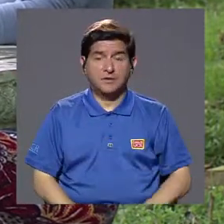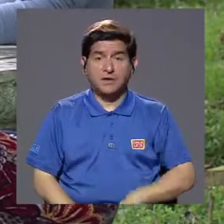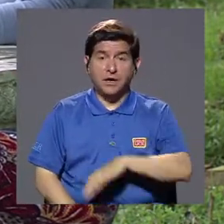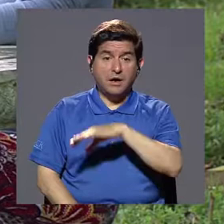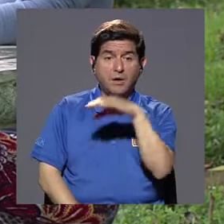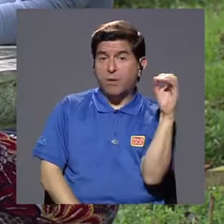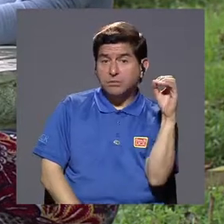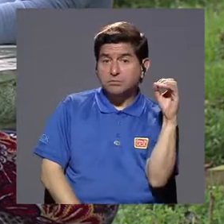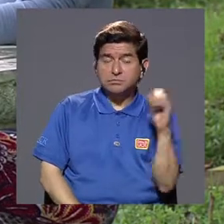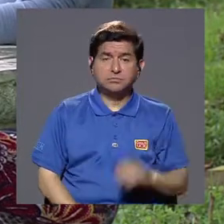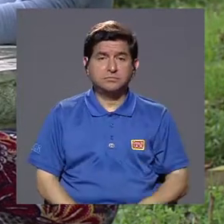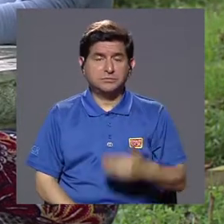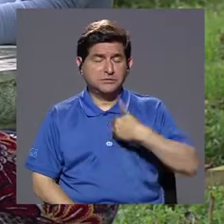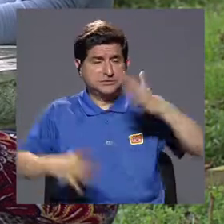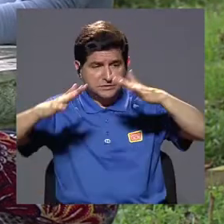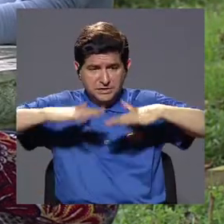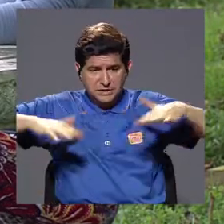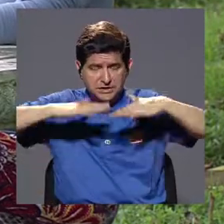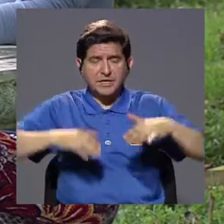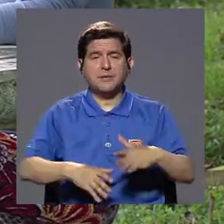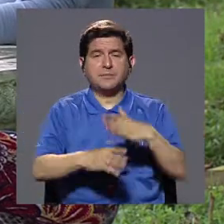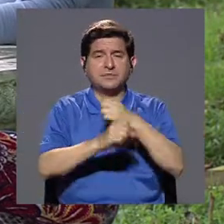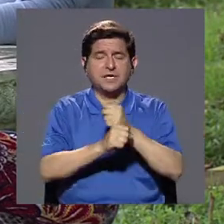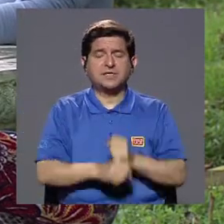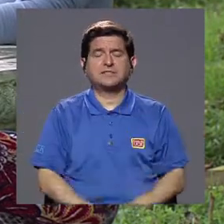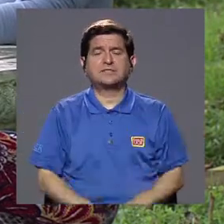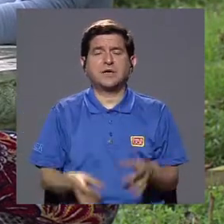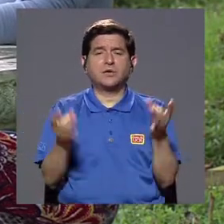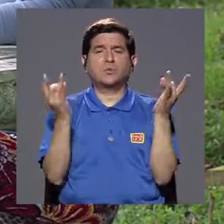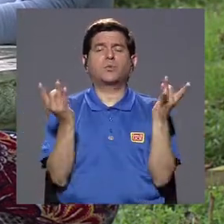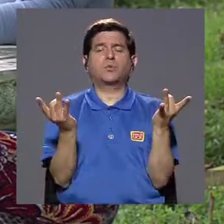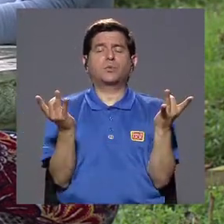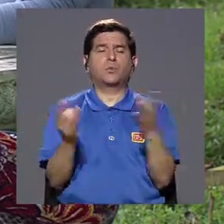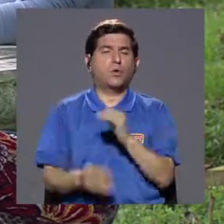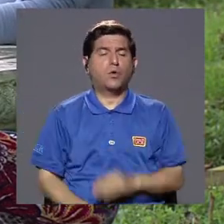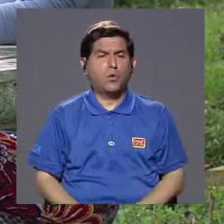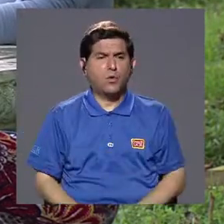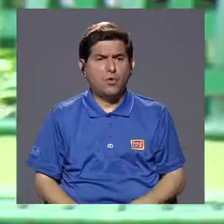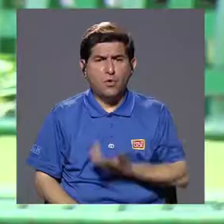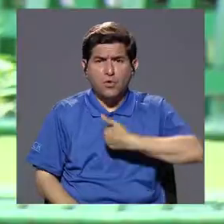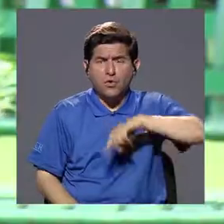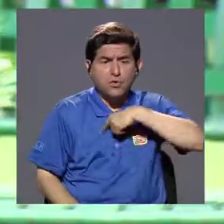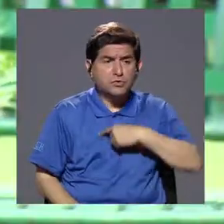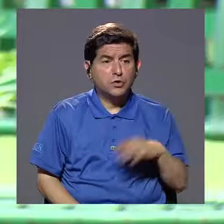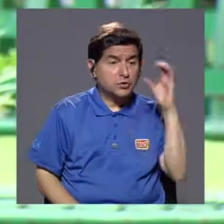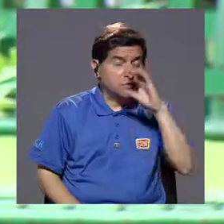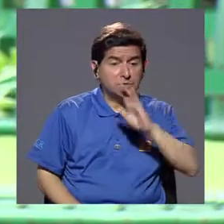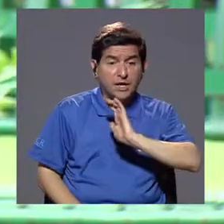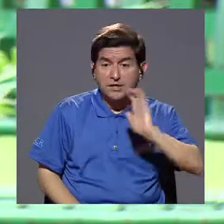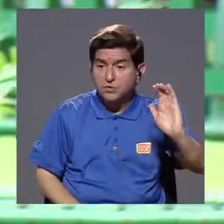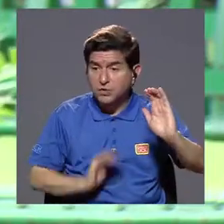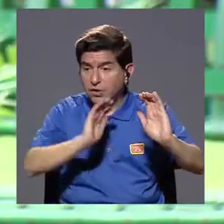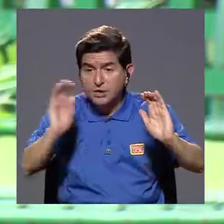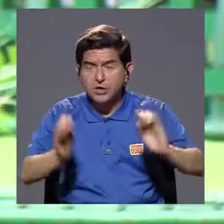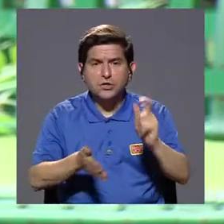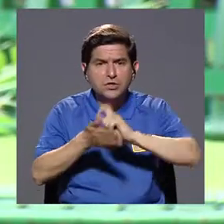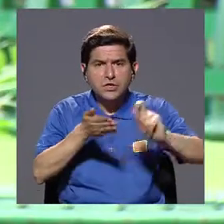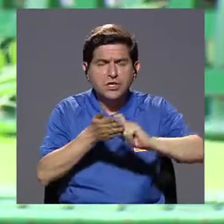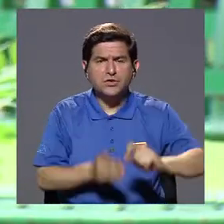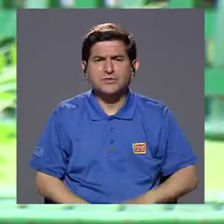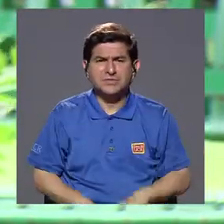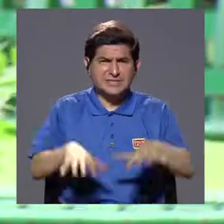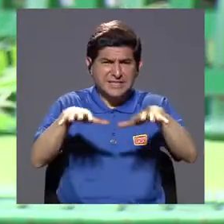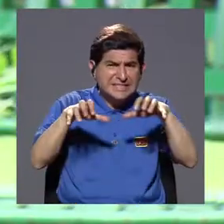o si tenemos espacios para hacer yoga o si andamos detrás de los chiquillos en la escuela o que nos